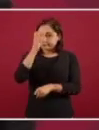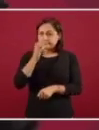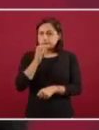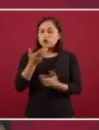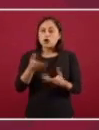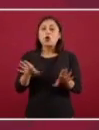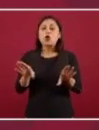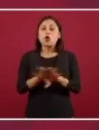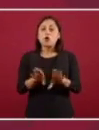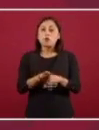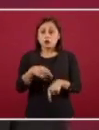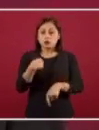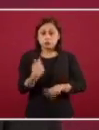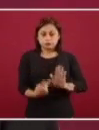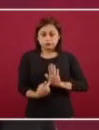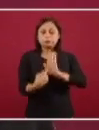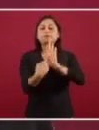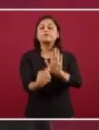con